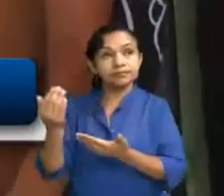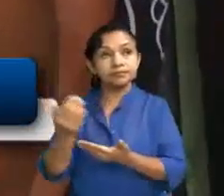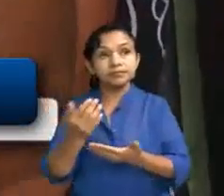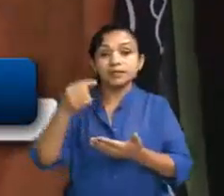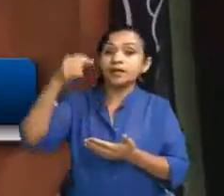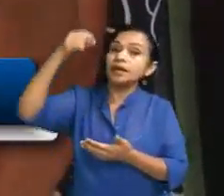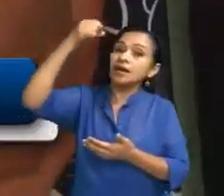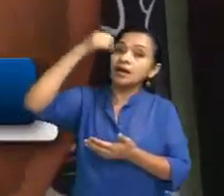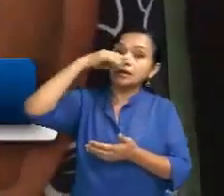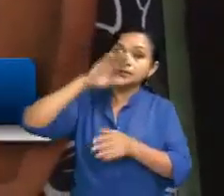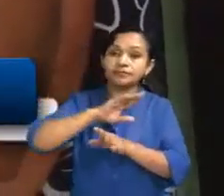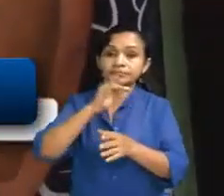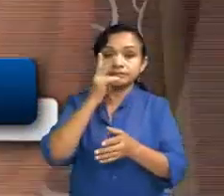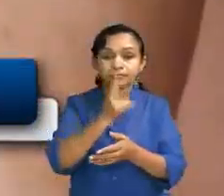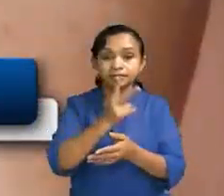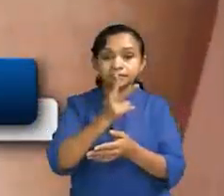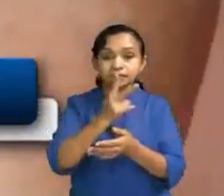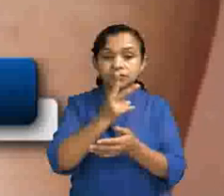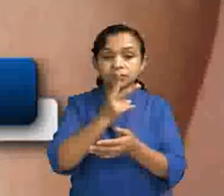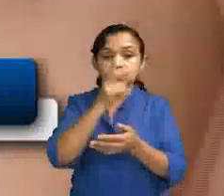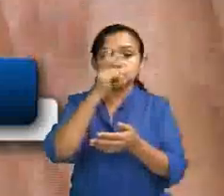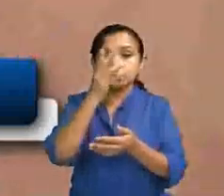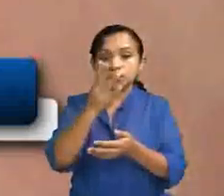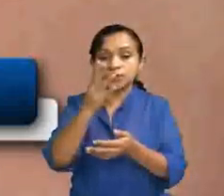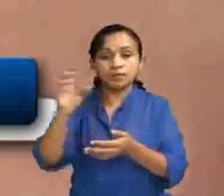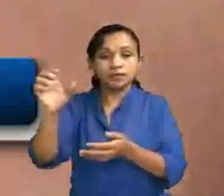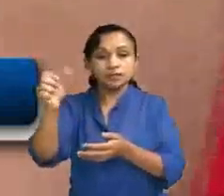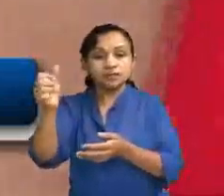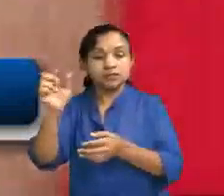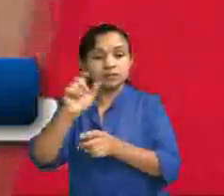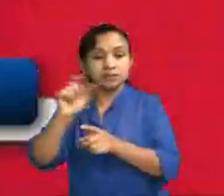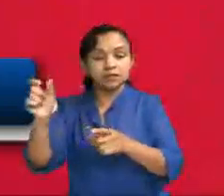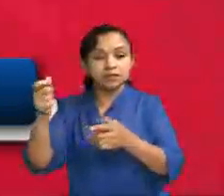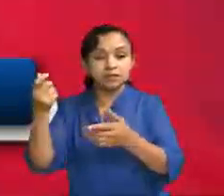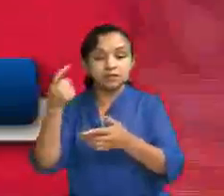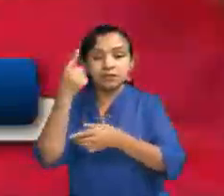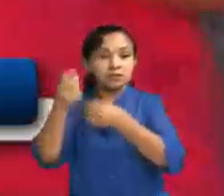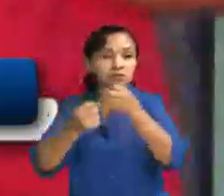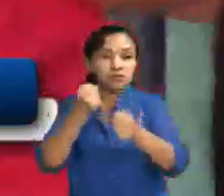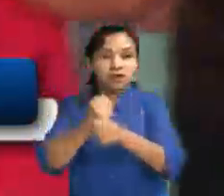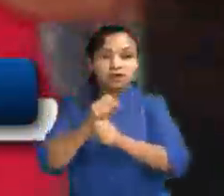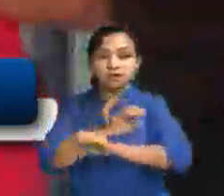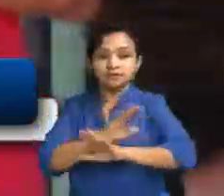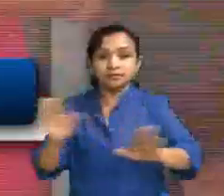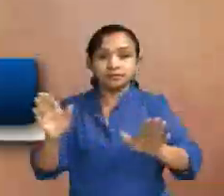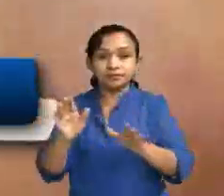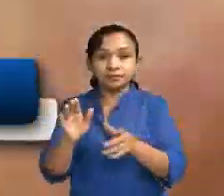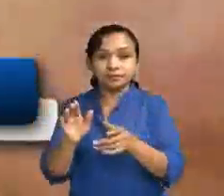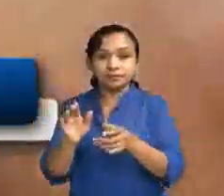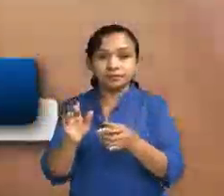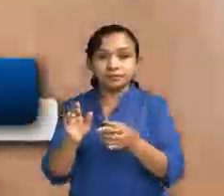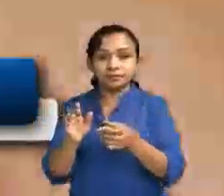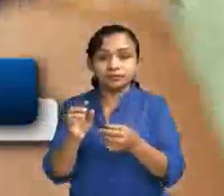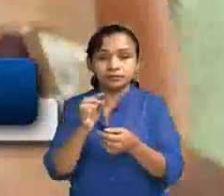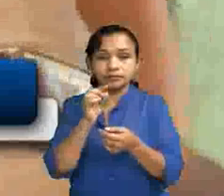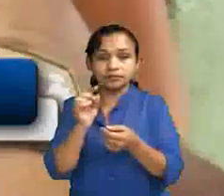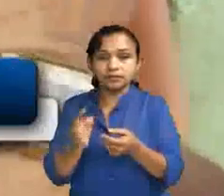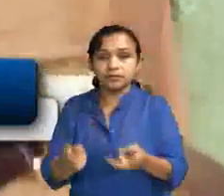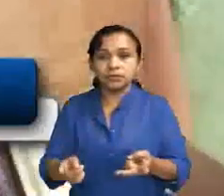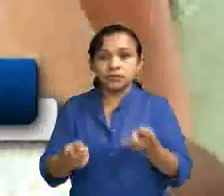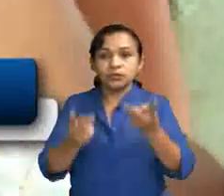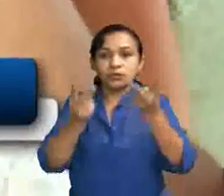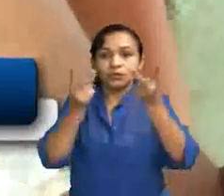dosis de 2, 4, 6 meses y después a refuerzo al año. Esa vacuna es la que deja la marca, ¿verdad? Para toda la vida.